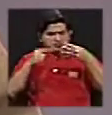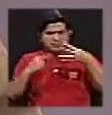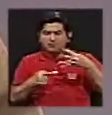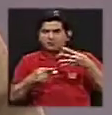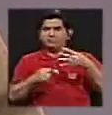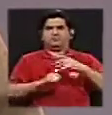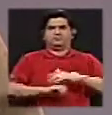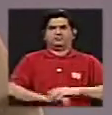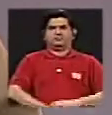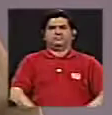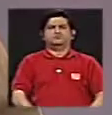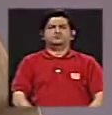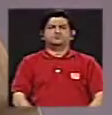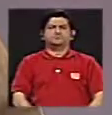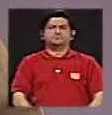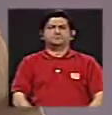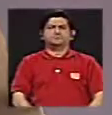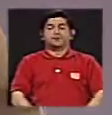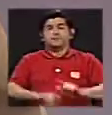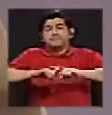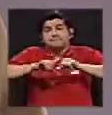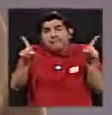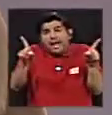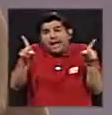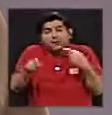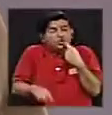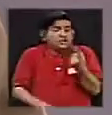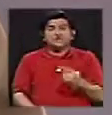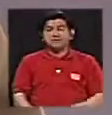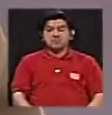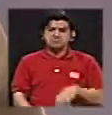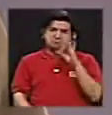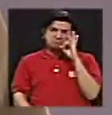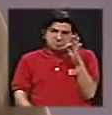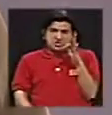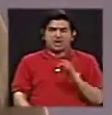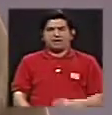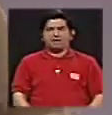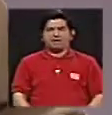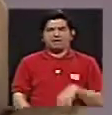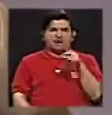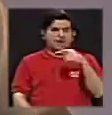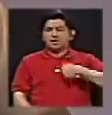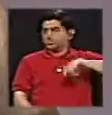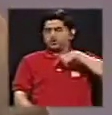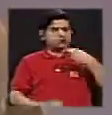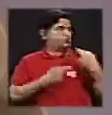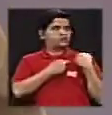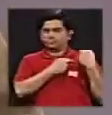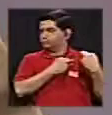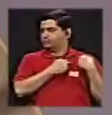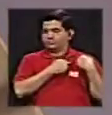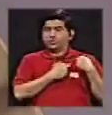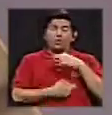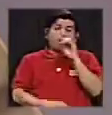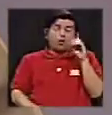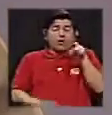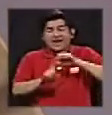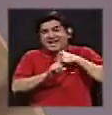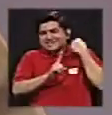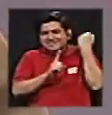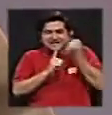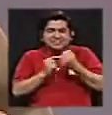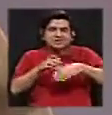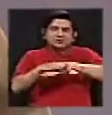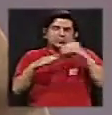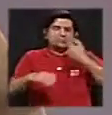Uh-huh. Pero ellos dicen, bueno, esto no nos toca a nosotros, o esto está